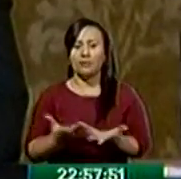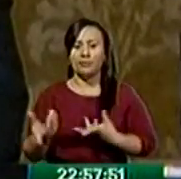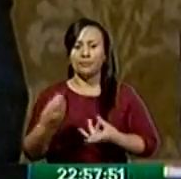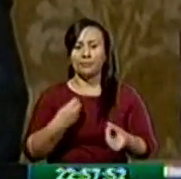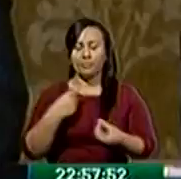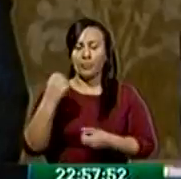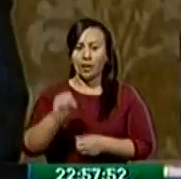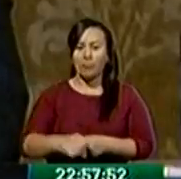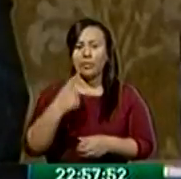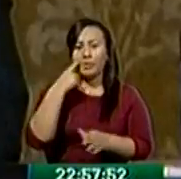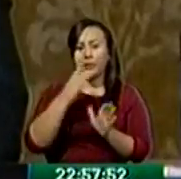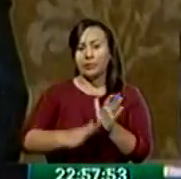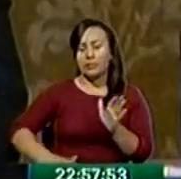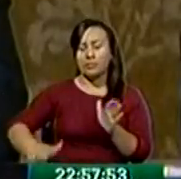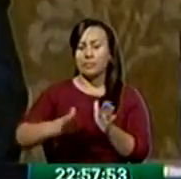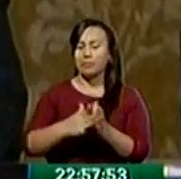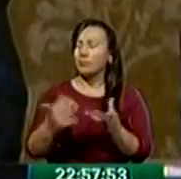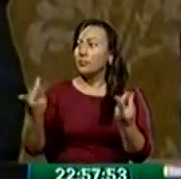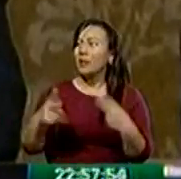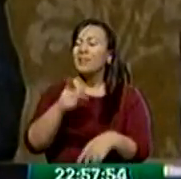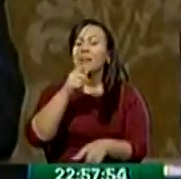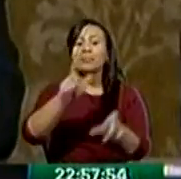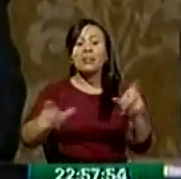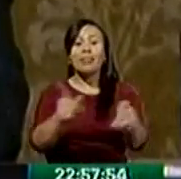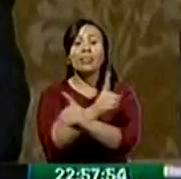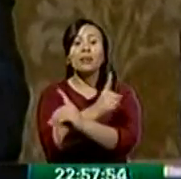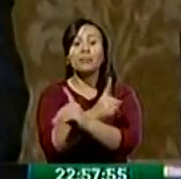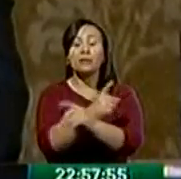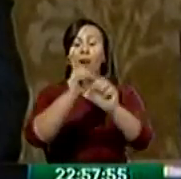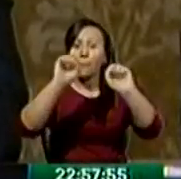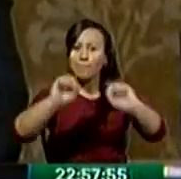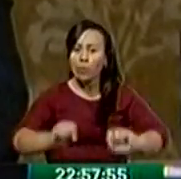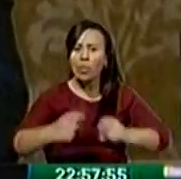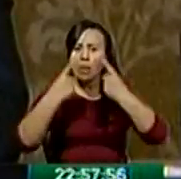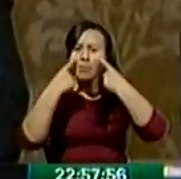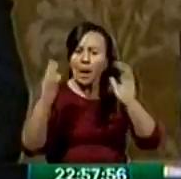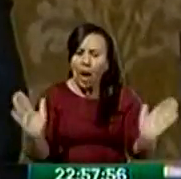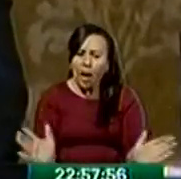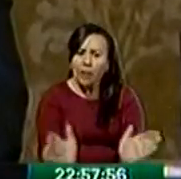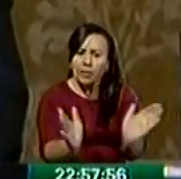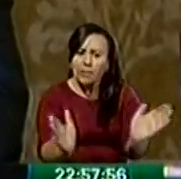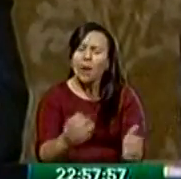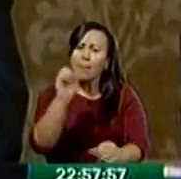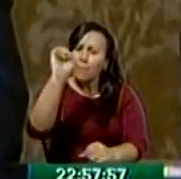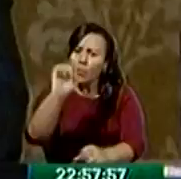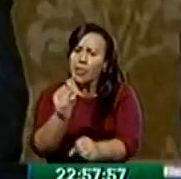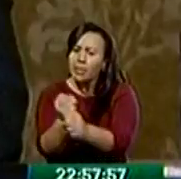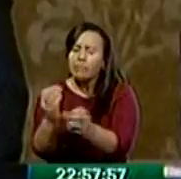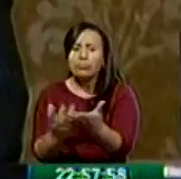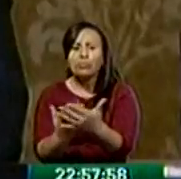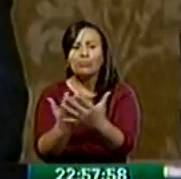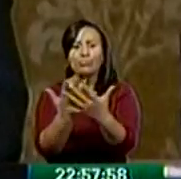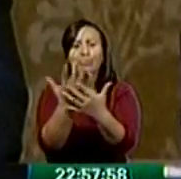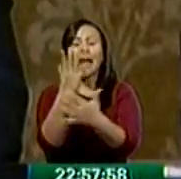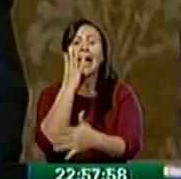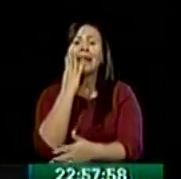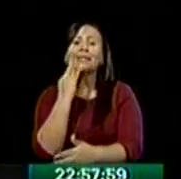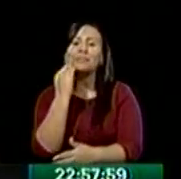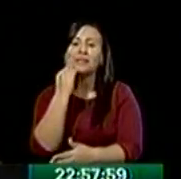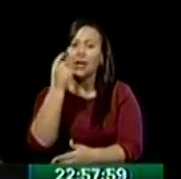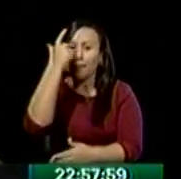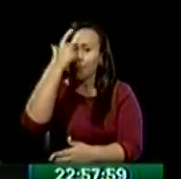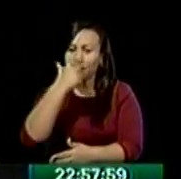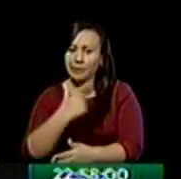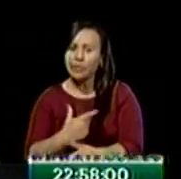suponen también las mismas capacidades, las mismas habilidades, las mismas destrezas y las mismas experiencias del artista.